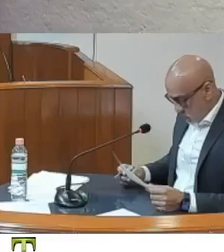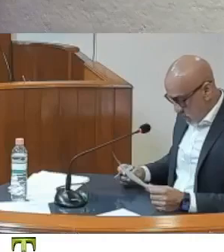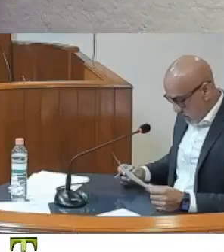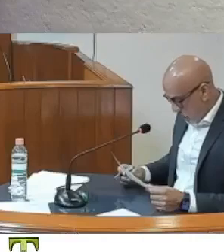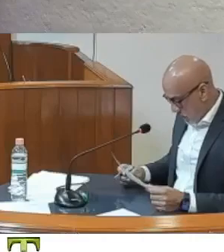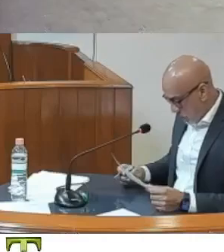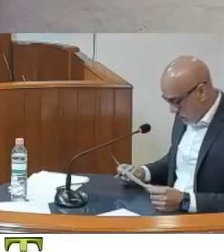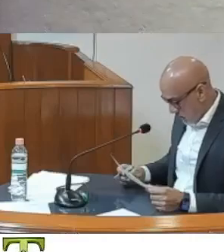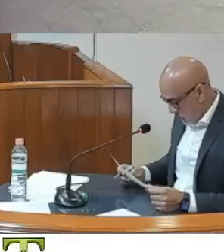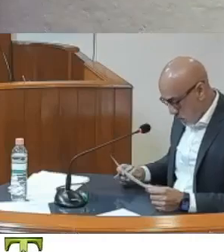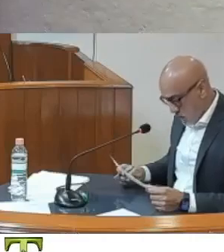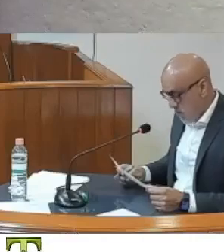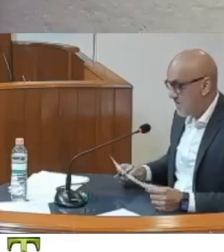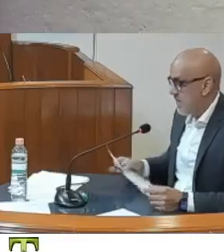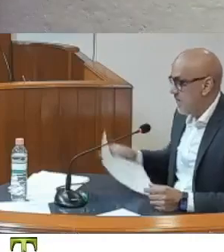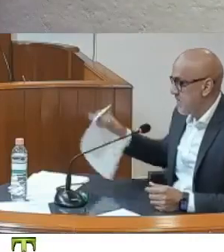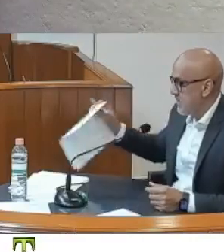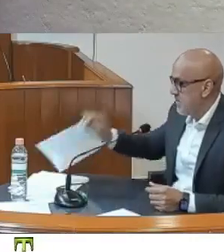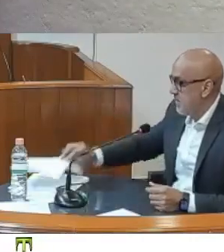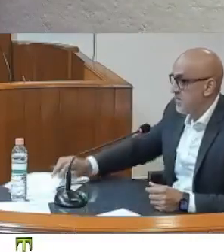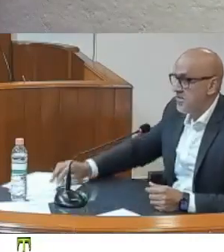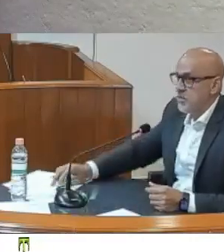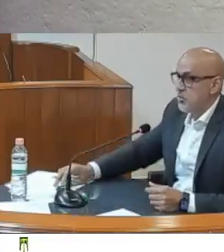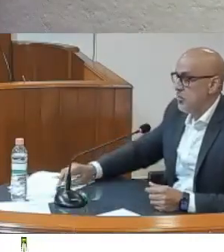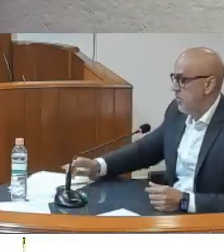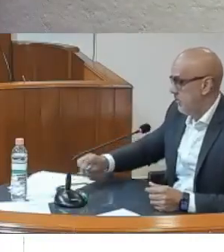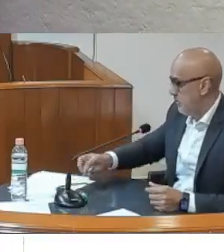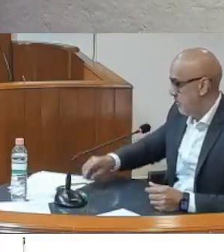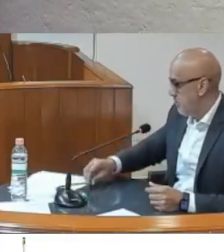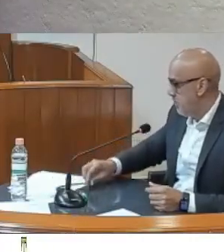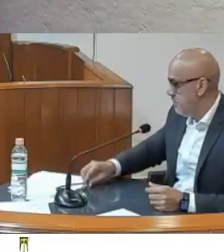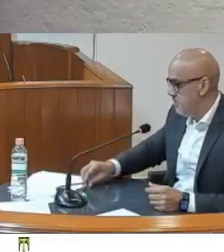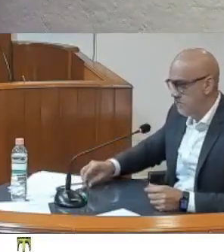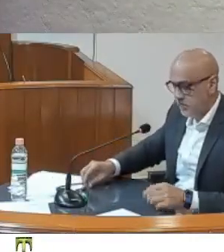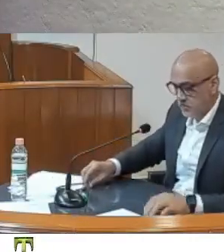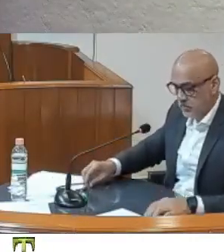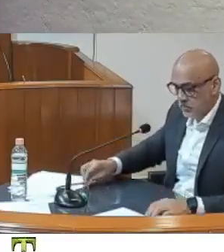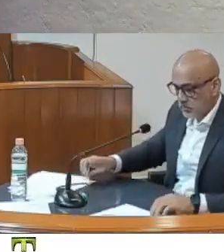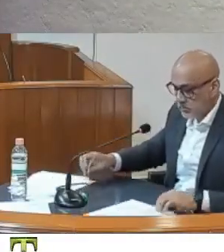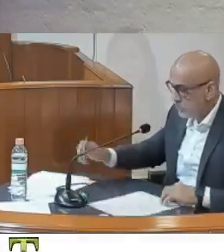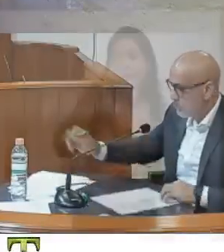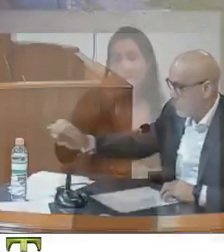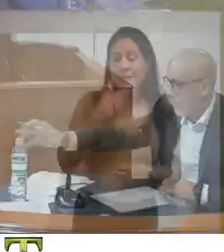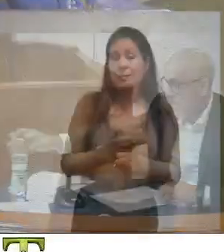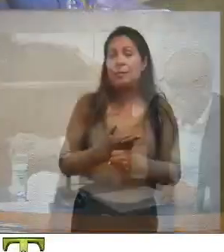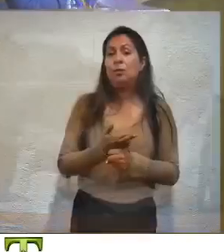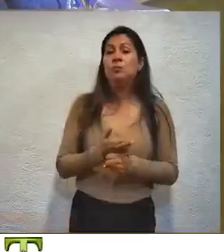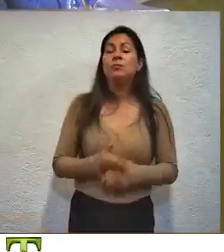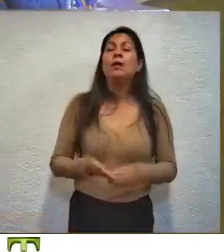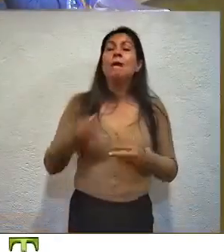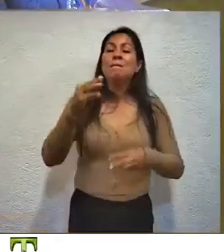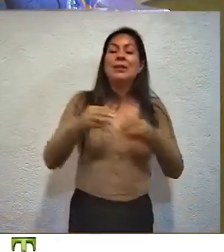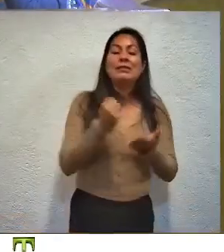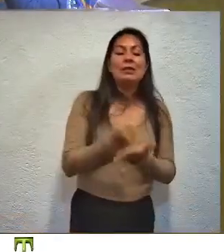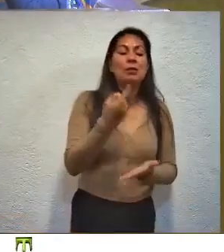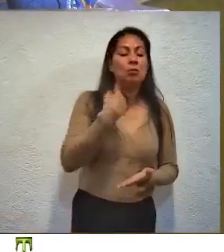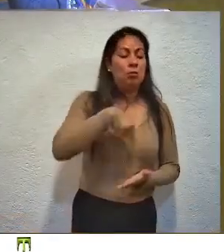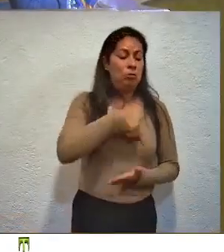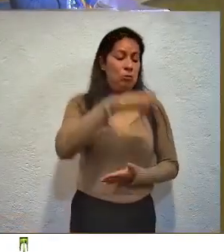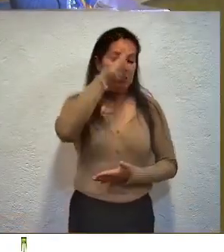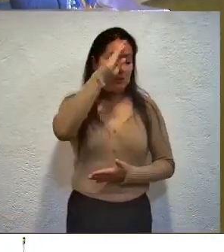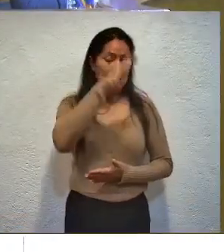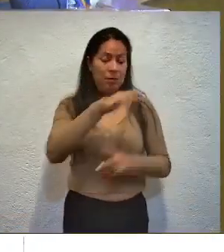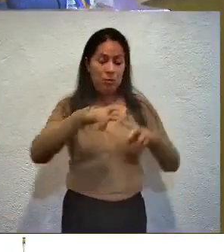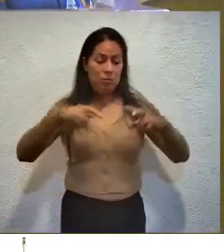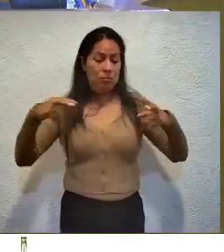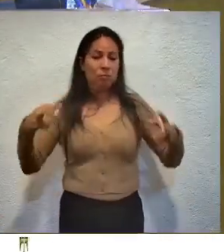Es la cuenta del proyecto que se propone, magistrada presidenta, magistrados. Gracias, señor secretario. Magistrados, esta consideración de